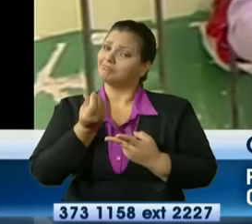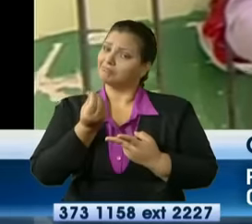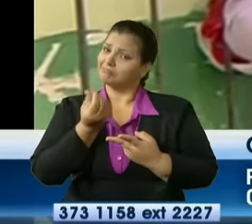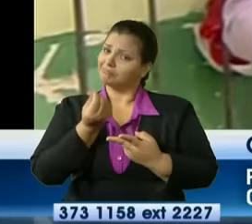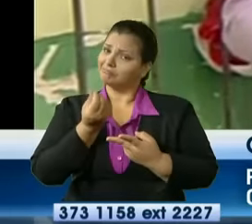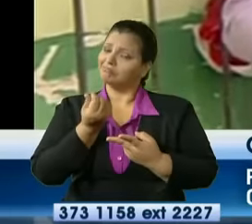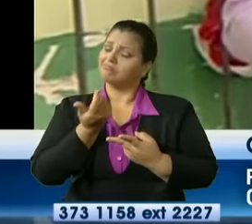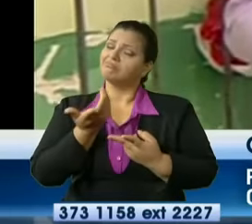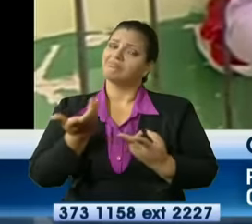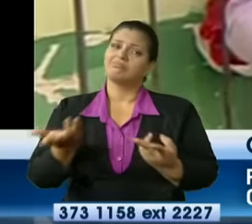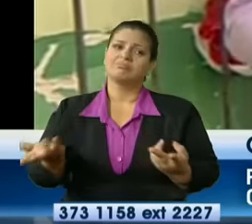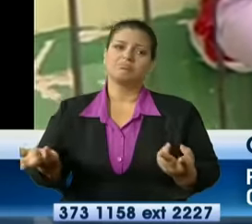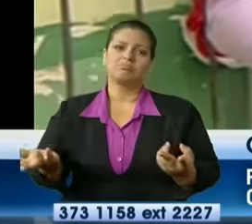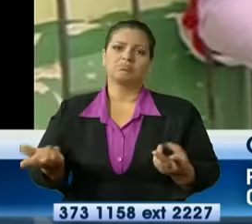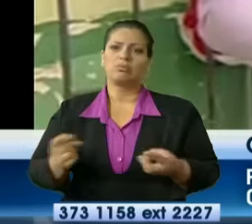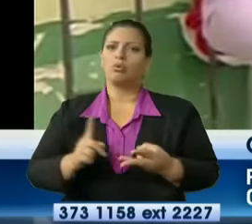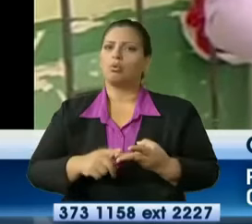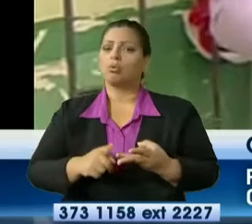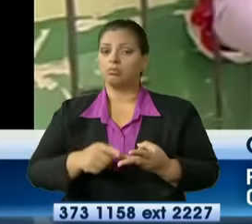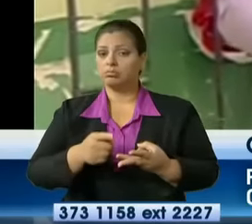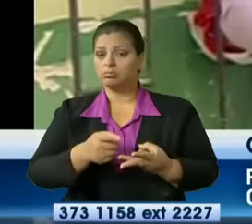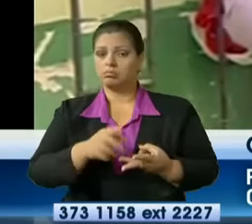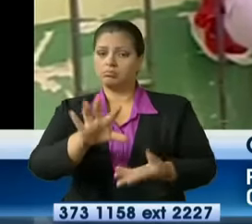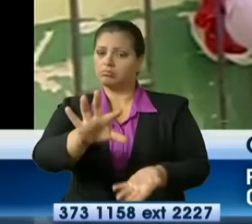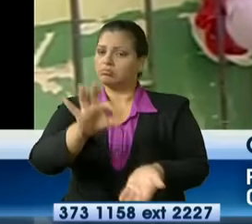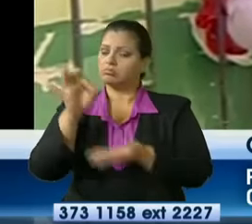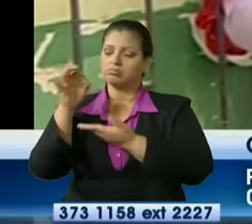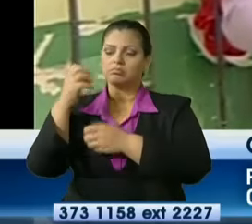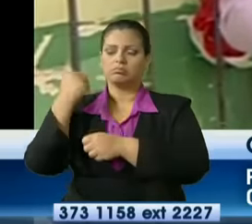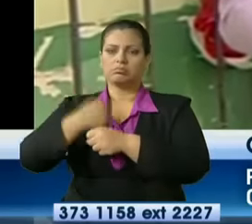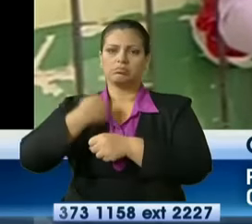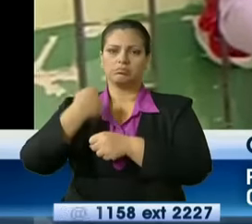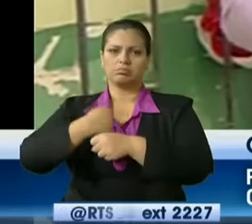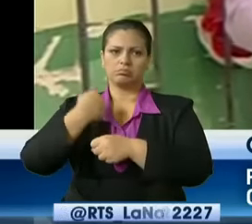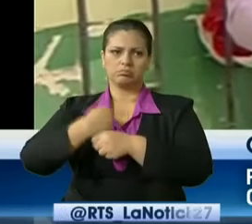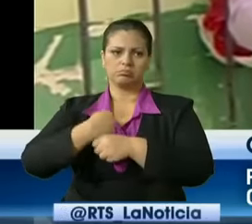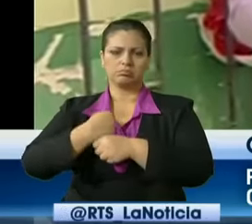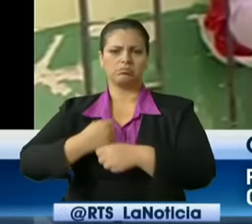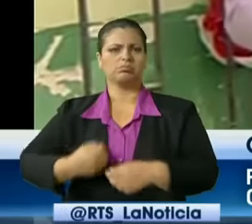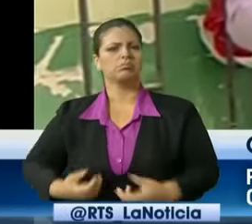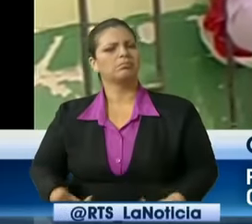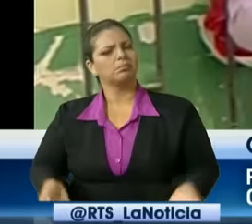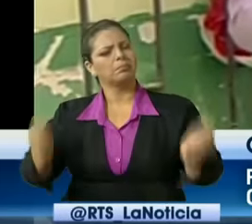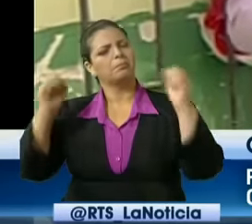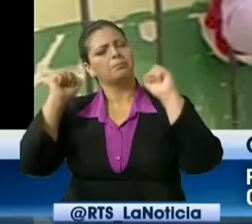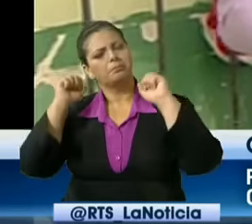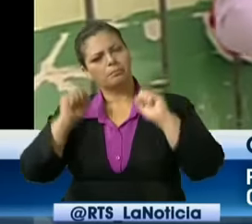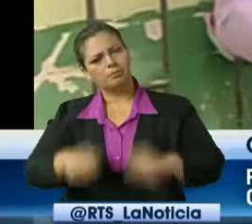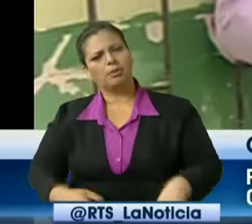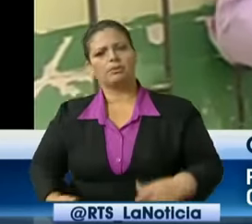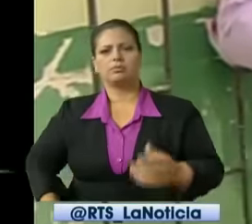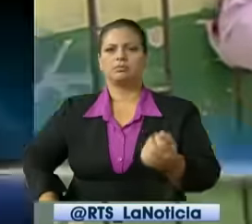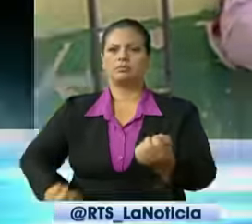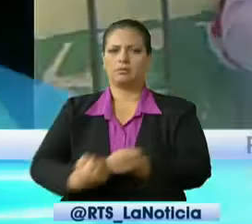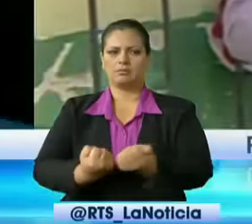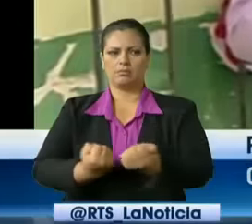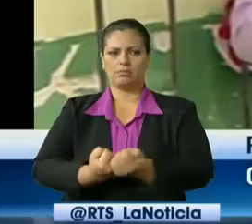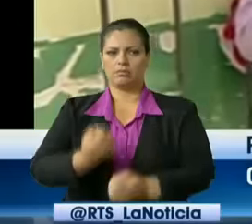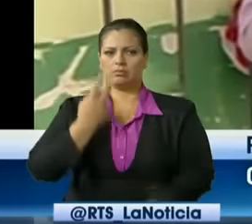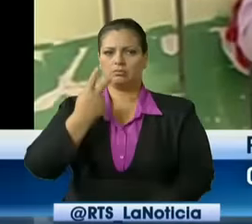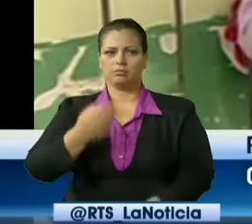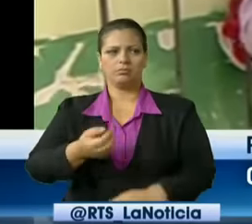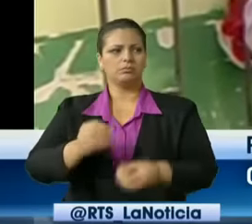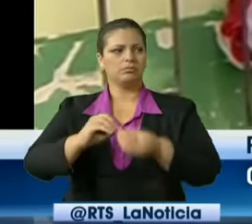lo necesitan, de pronto con un trabajo para ella, por favor. Ahí están los números de teléfono para que ustedes puedan tomar contacto con esa familia que